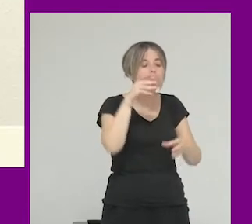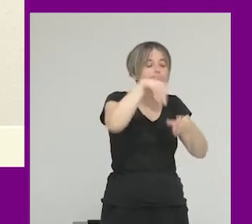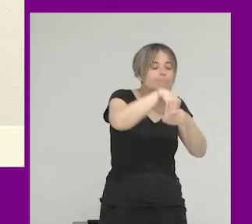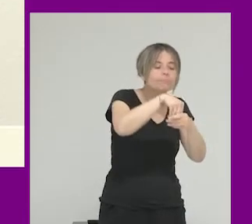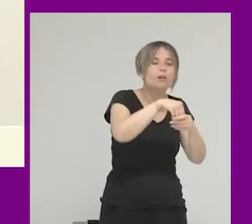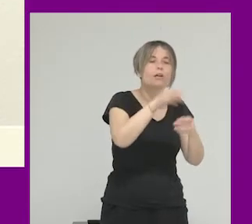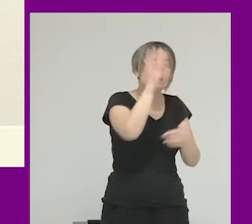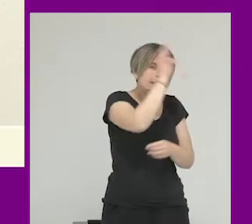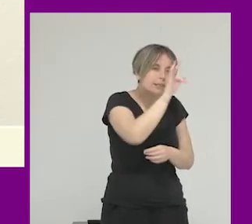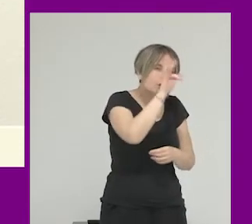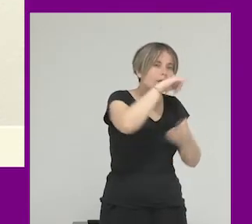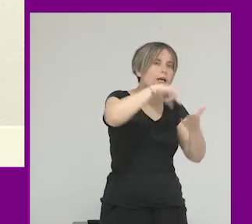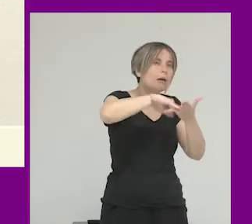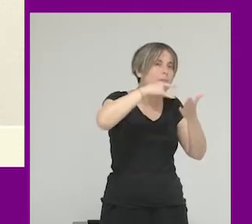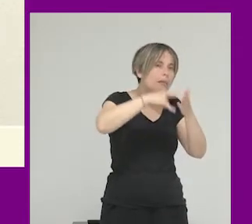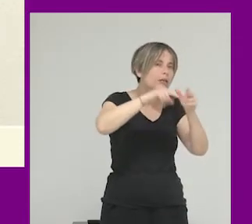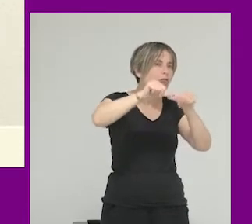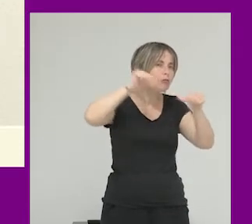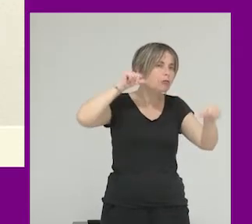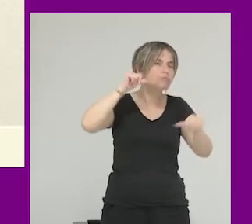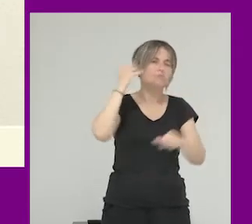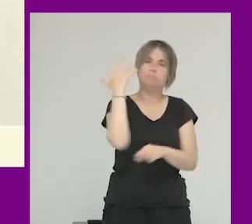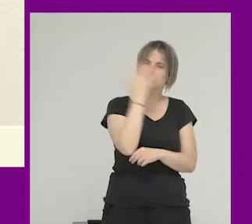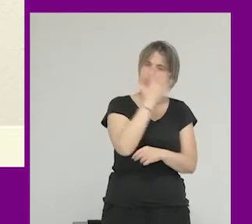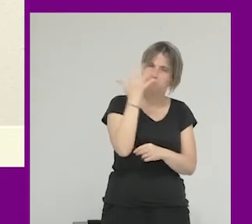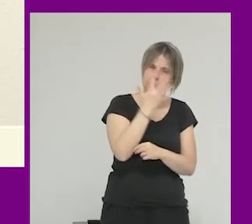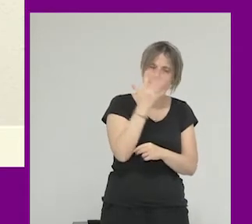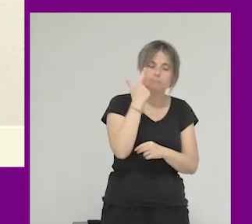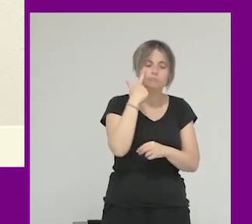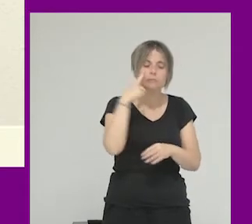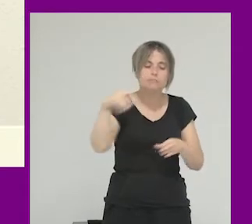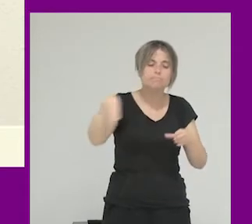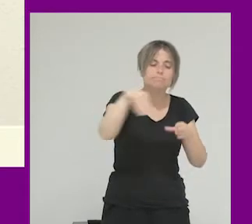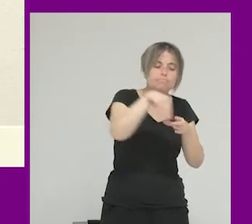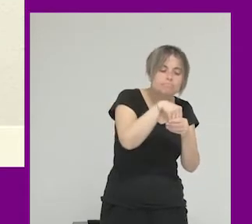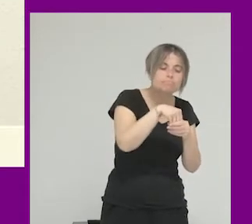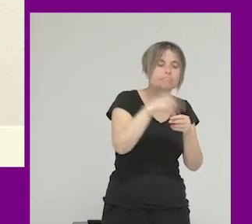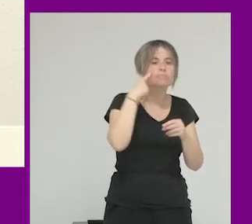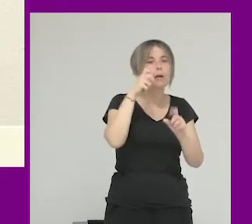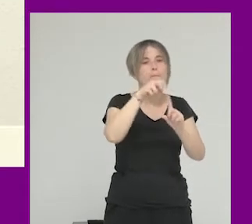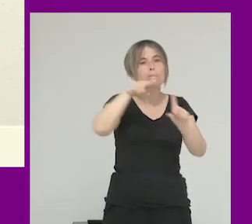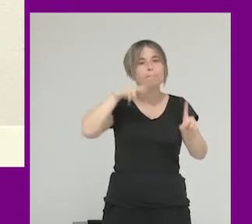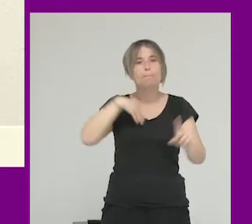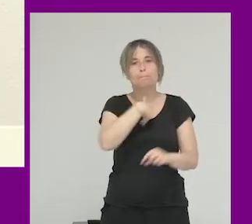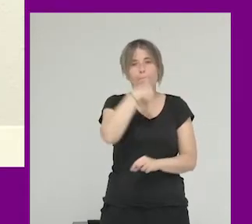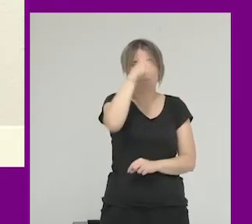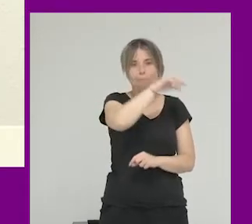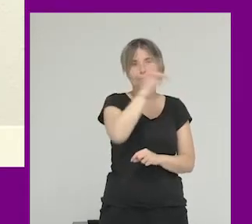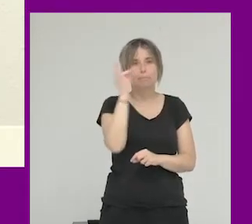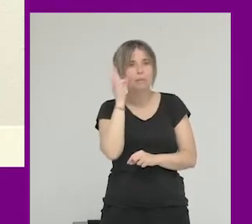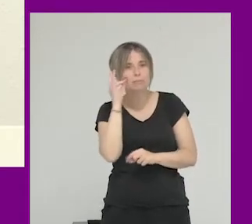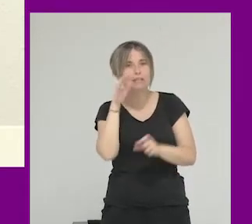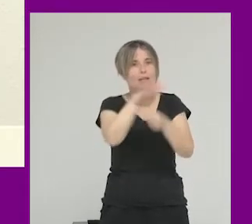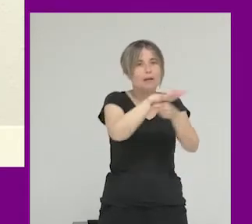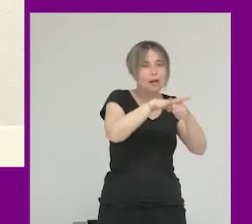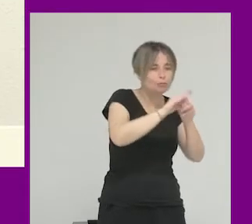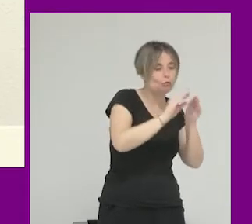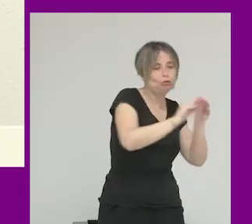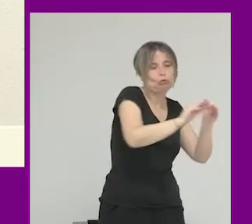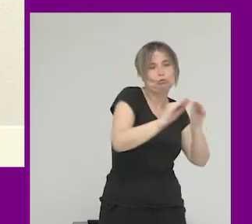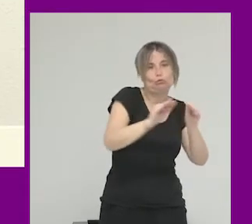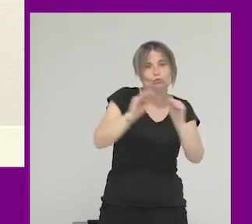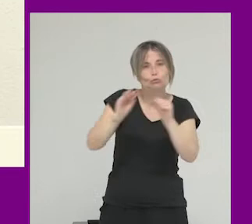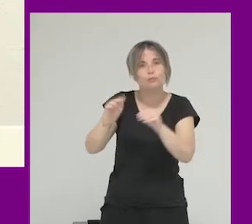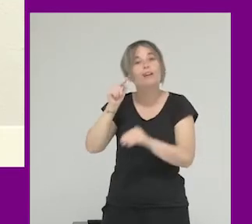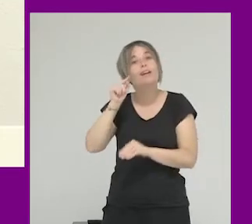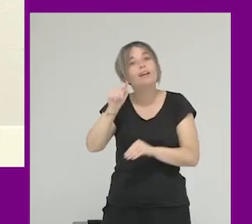el método que se ha utilizado, y se iba introduciendo esa perspectiva de género en cada uno de los ámbitos.